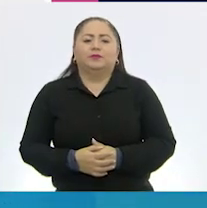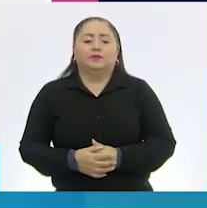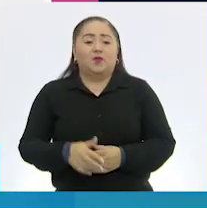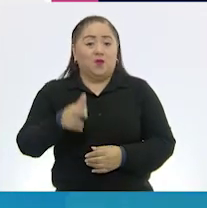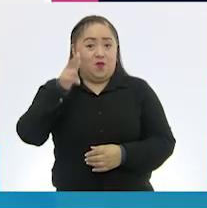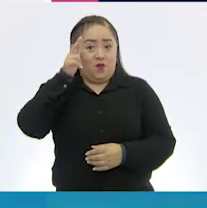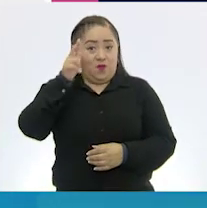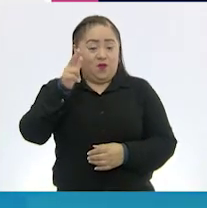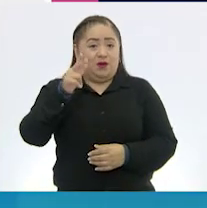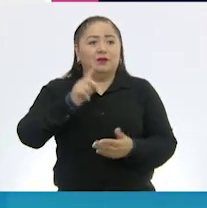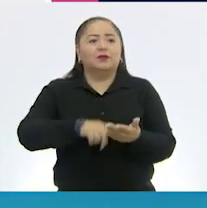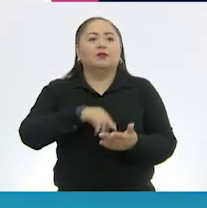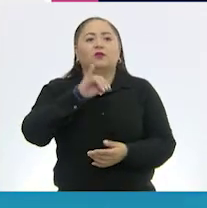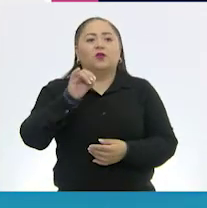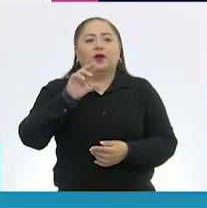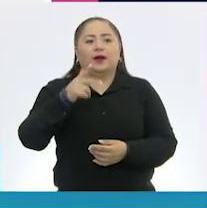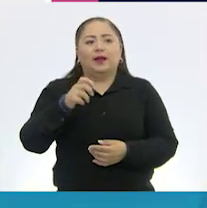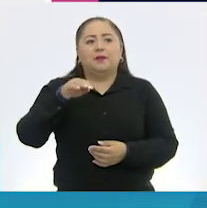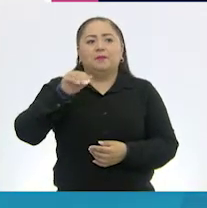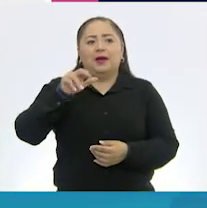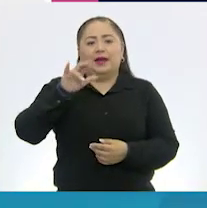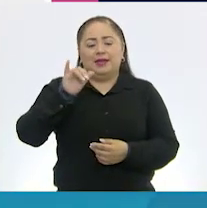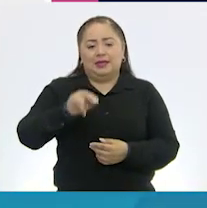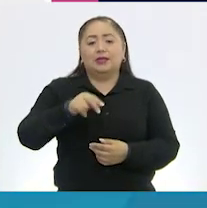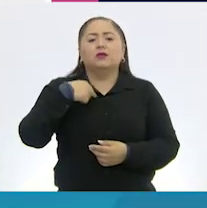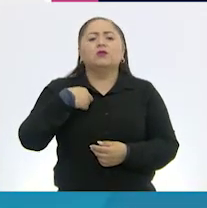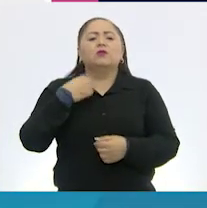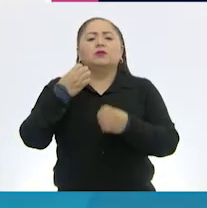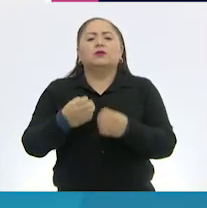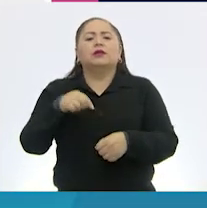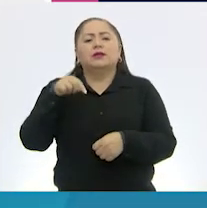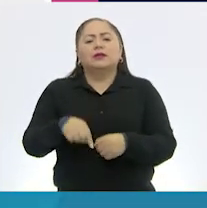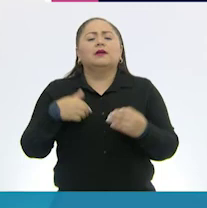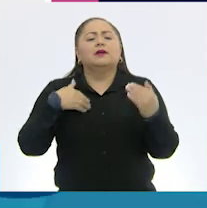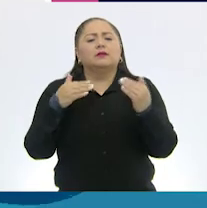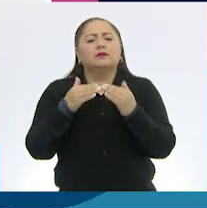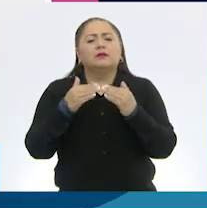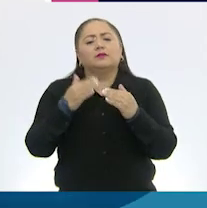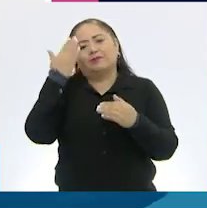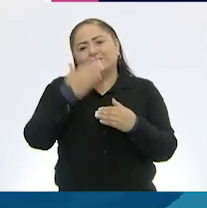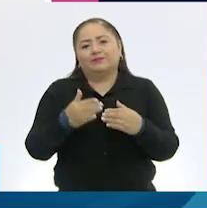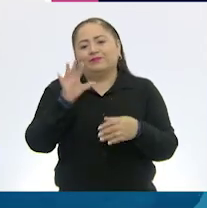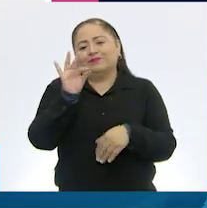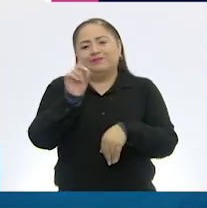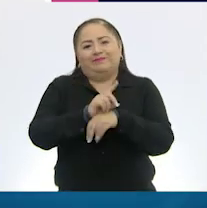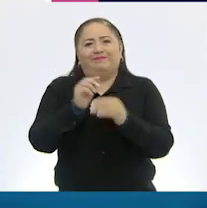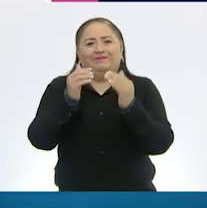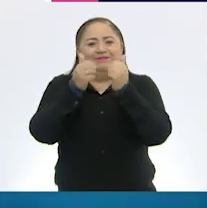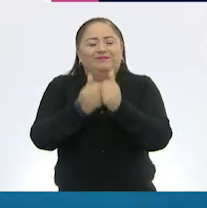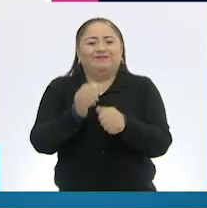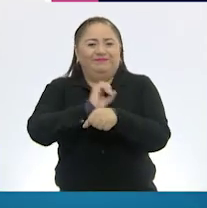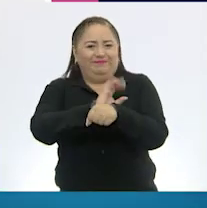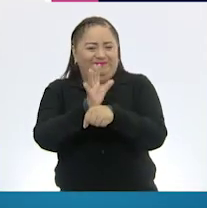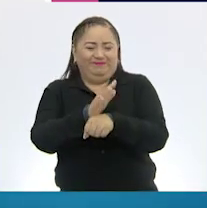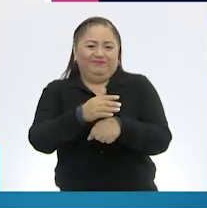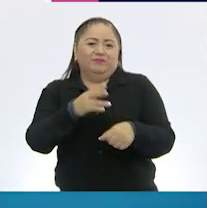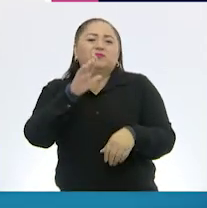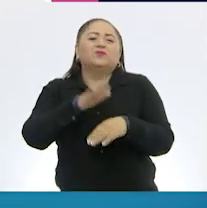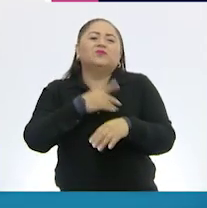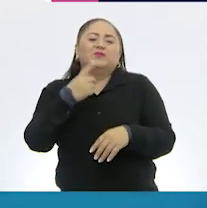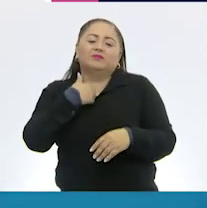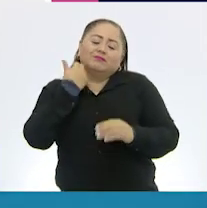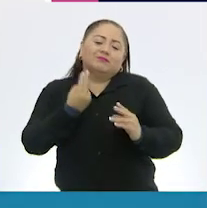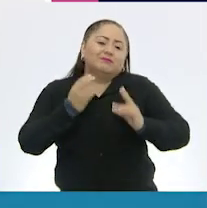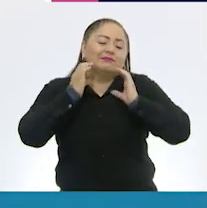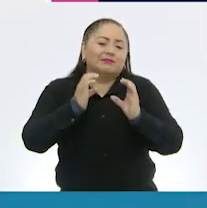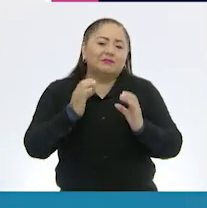Hola, soy Jorge Marín. Estoy aquí en mi casa hoy guardando la cuarentena porque quiero estar